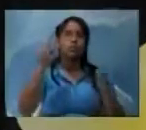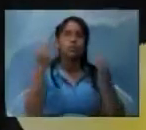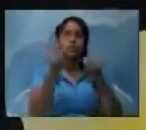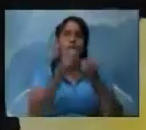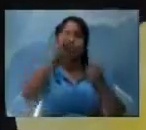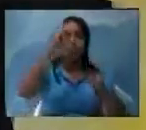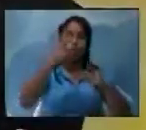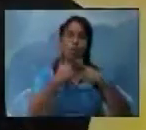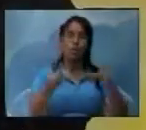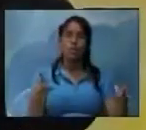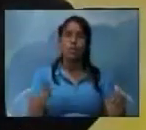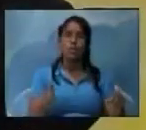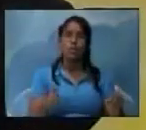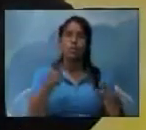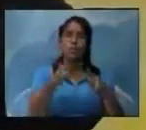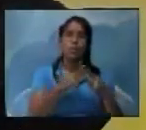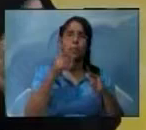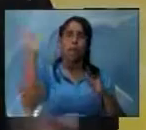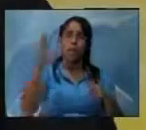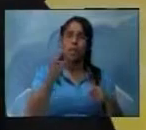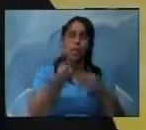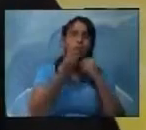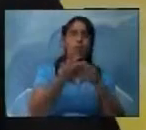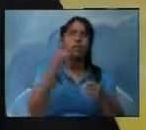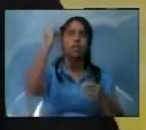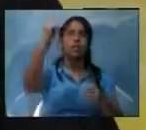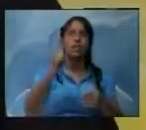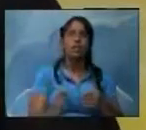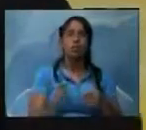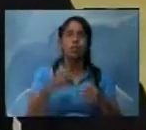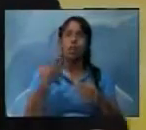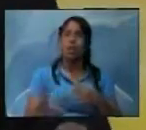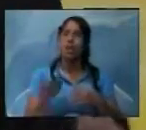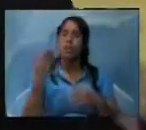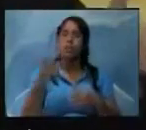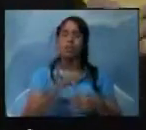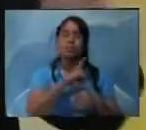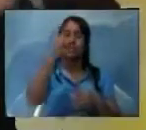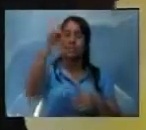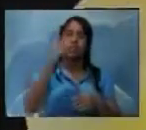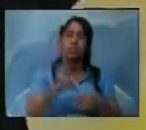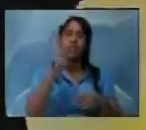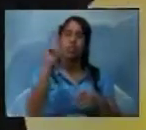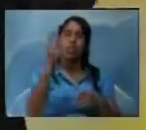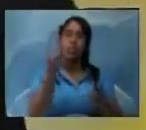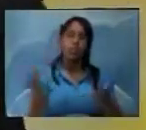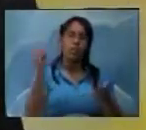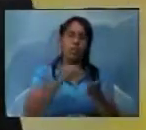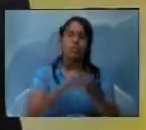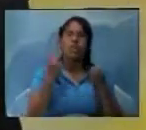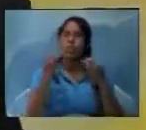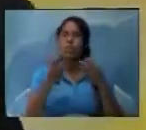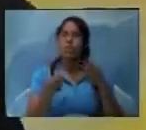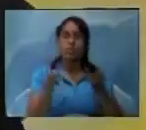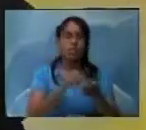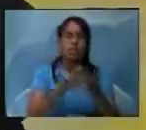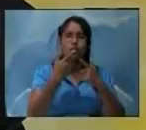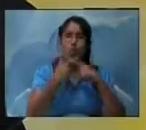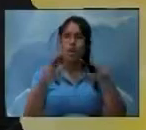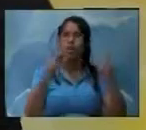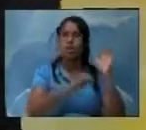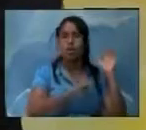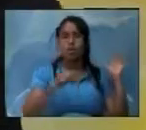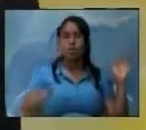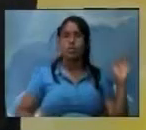Dios lo libra. Y viene uno, cuenta su testimonio. La importancia del testimonio. Y segunda vez, ¿y de cuántas veces no nos ha librado el